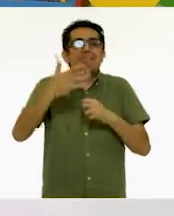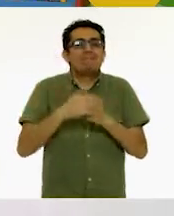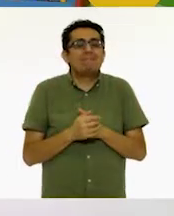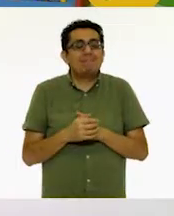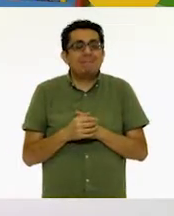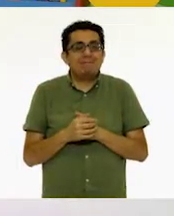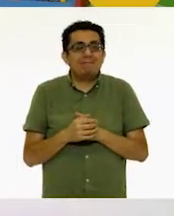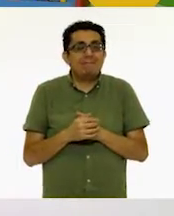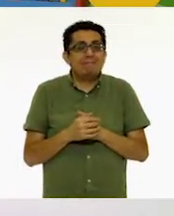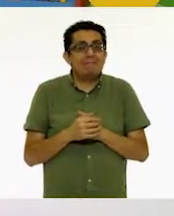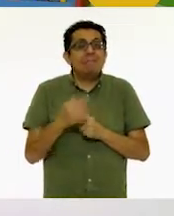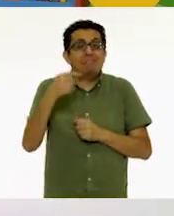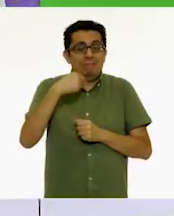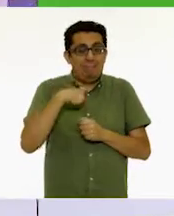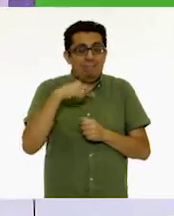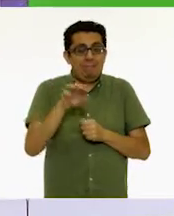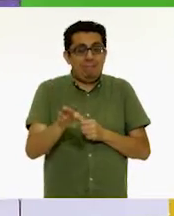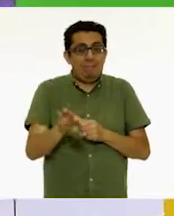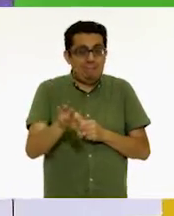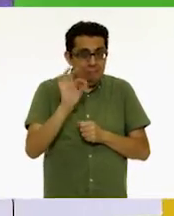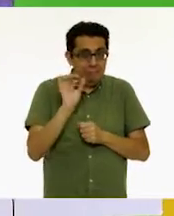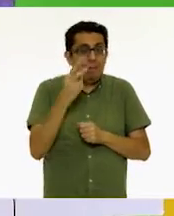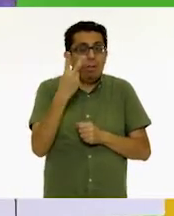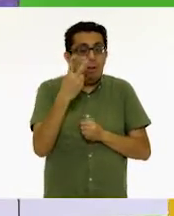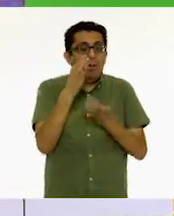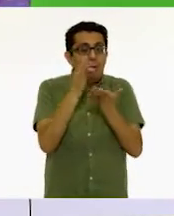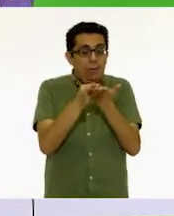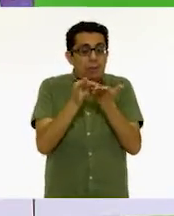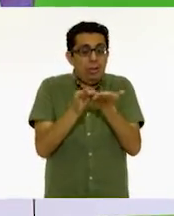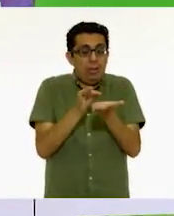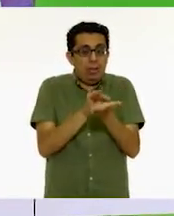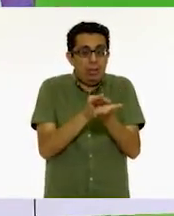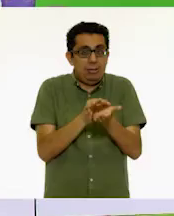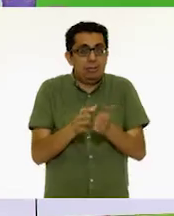voy a tomar entonces dos fichas.